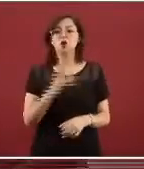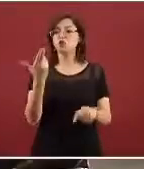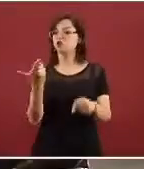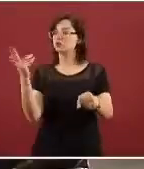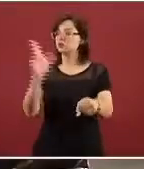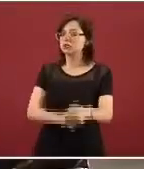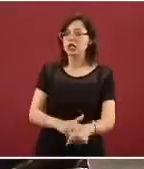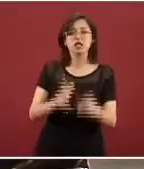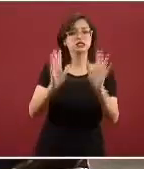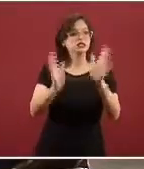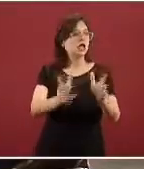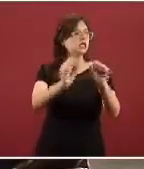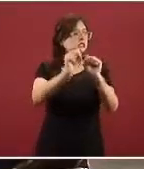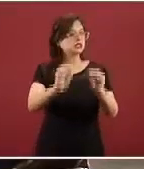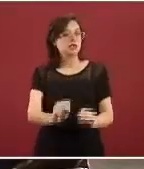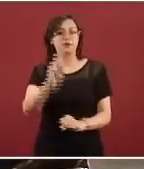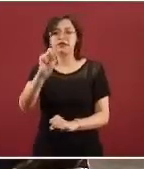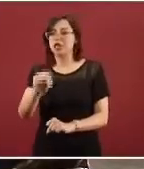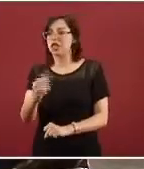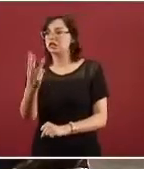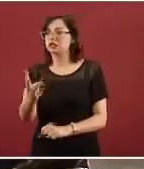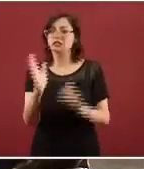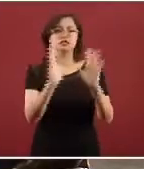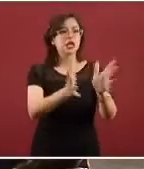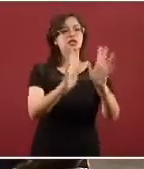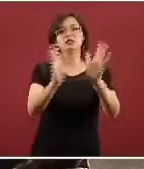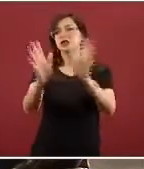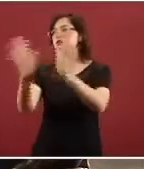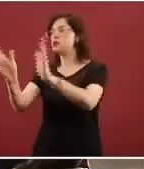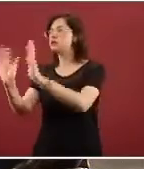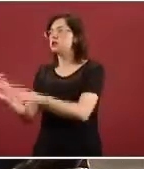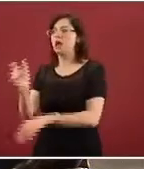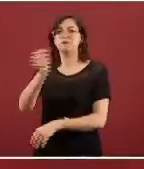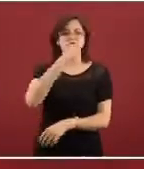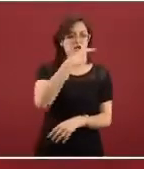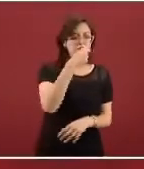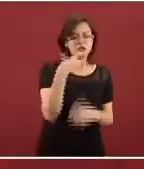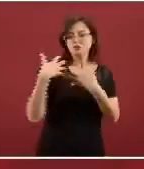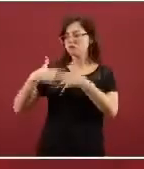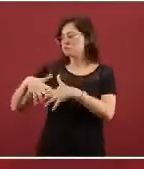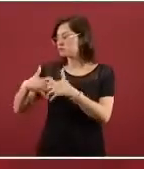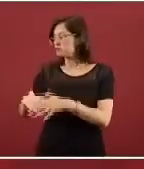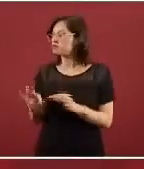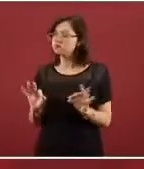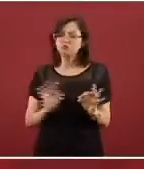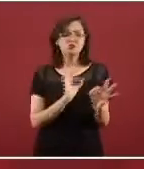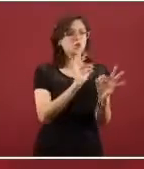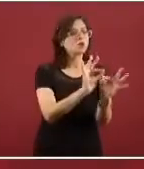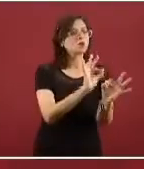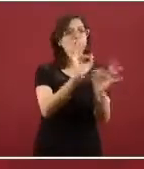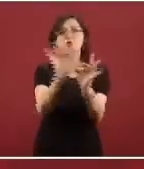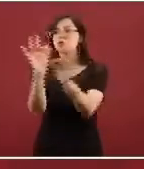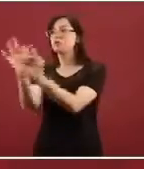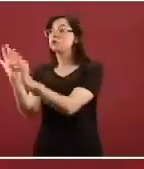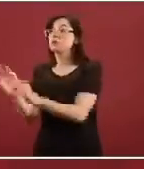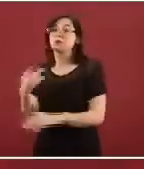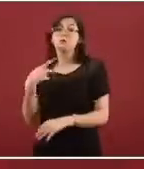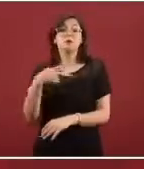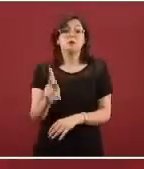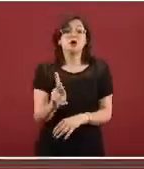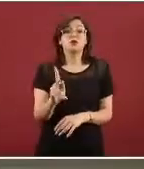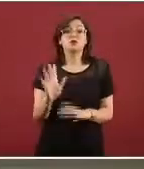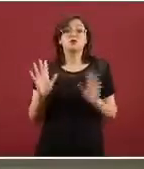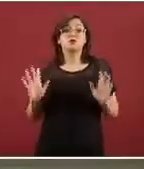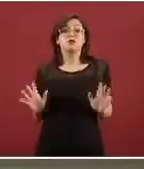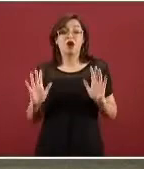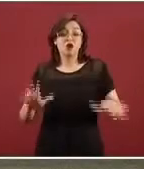DN3, ya están los sistemas, ya se informó, los medicamentos, los equipos, pero ya depende más de lo que hagamos cada uno de